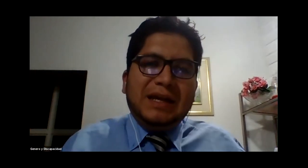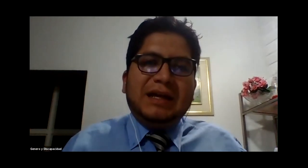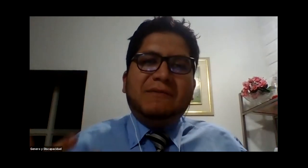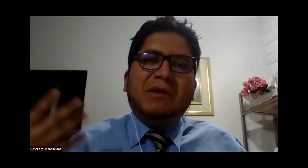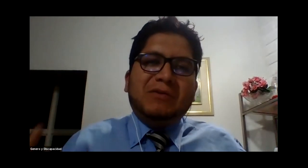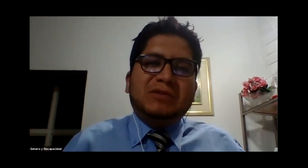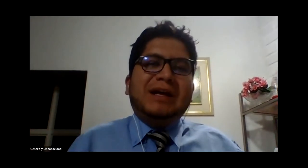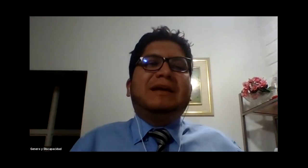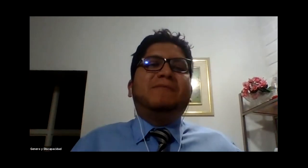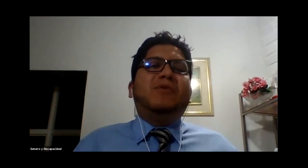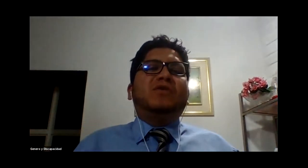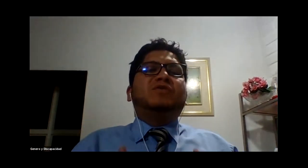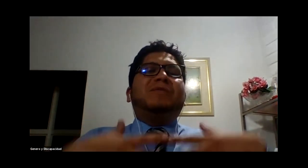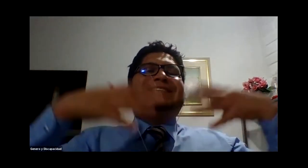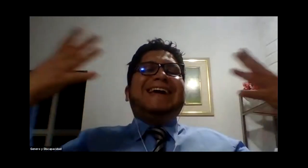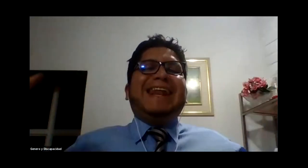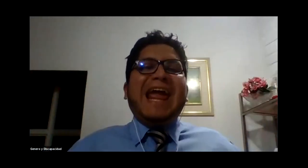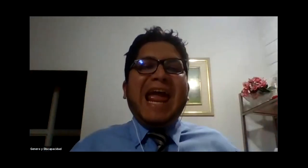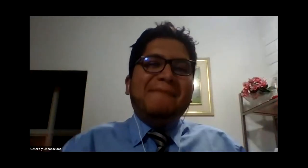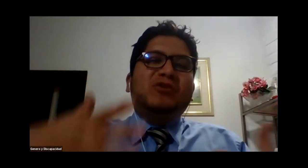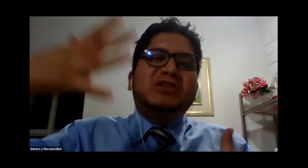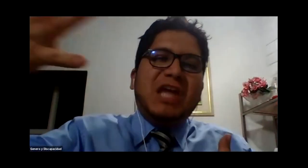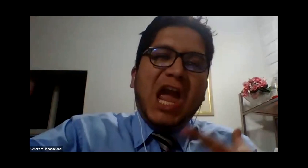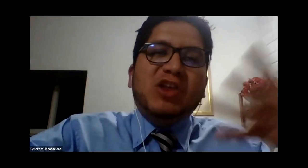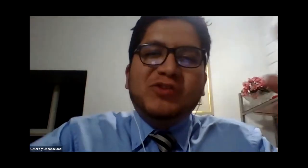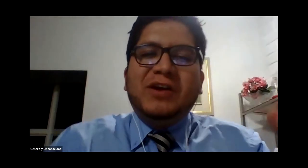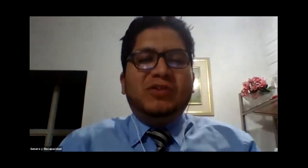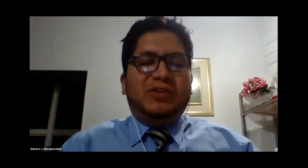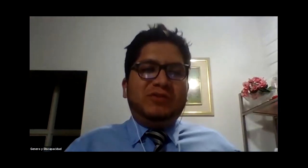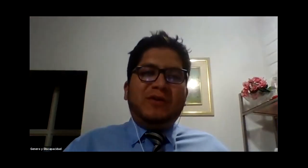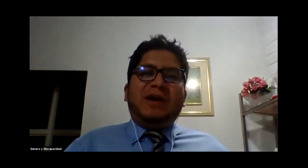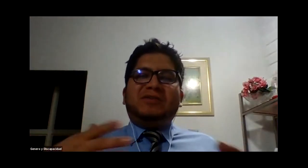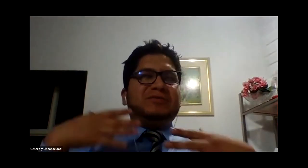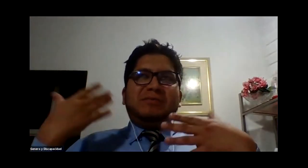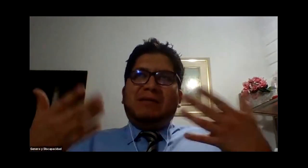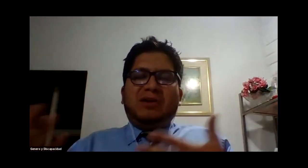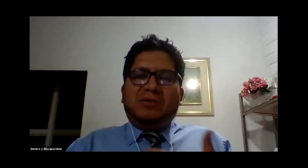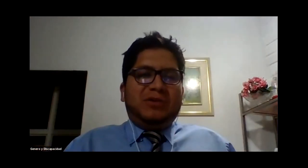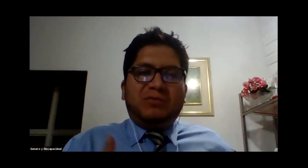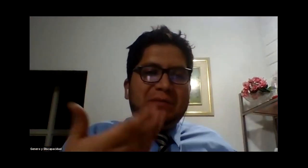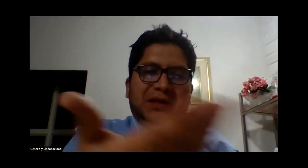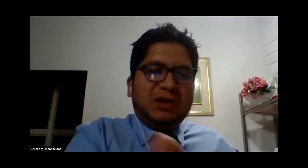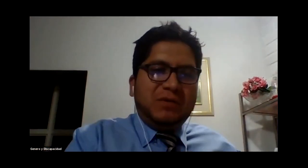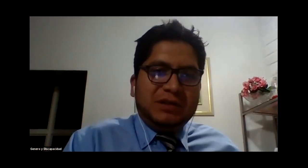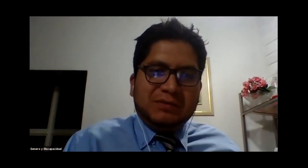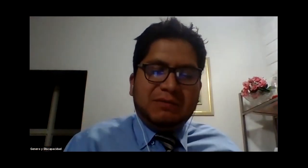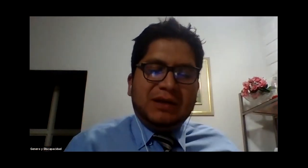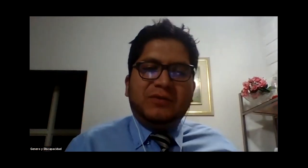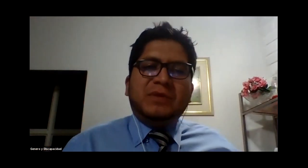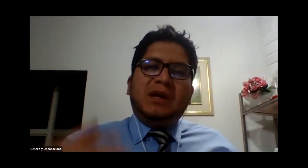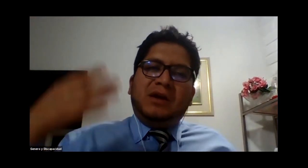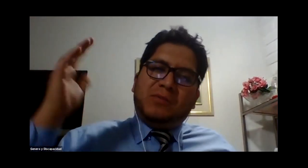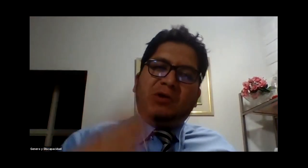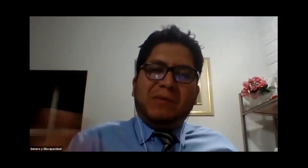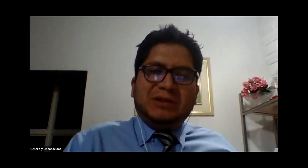tranquila de forma pausada tampoco sobre exageremos diciendo no no no ellos hablan como normalmente como de qué estamos hablando